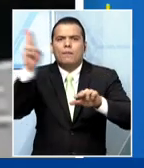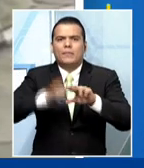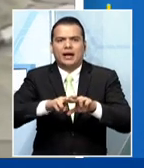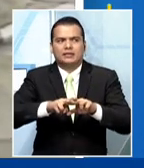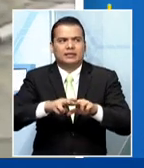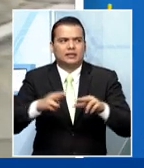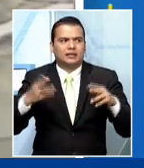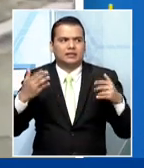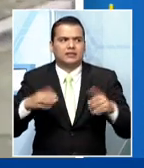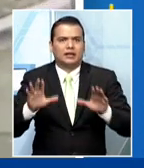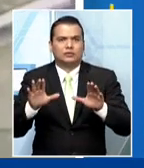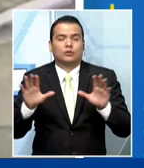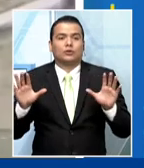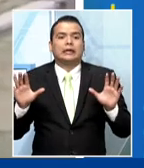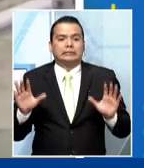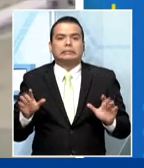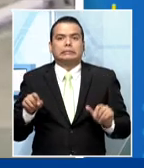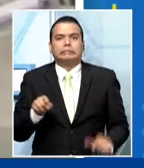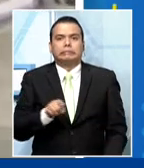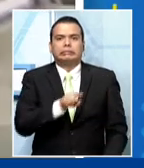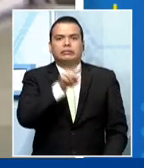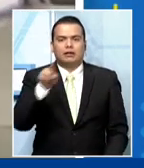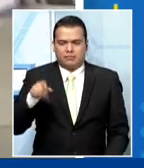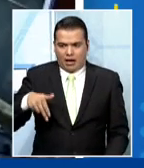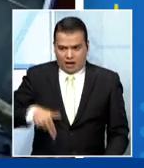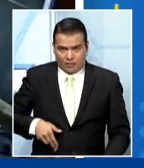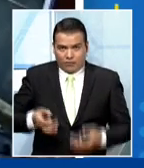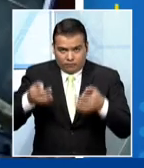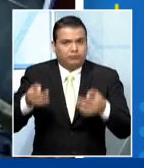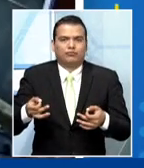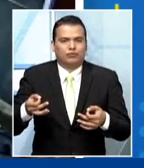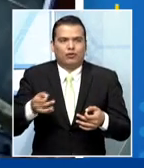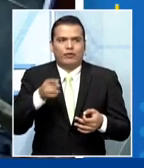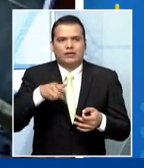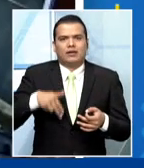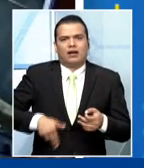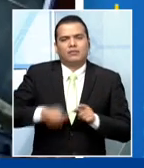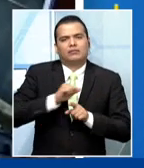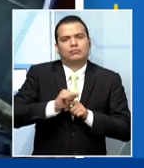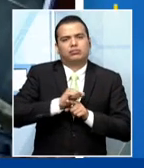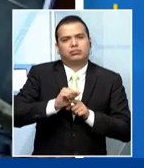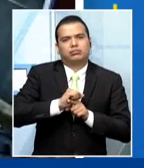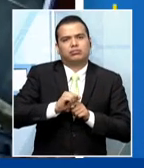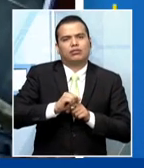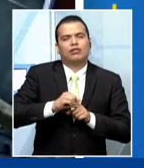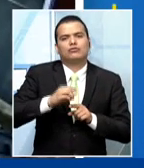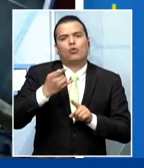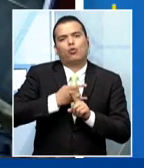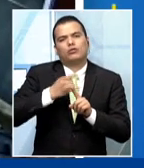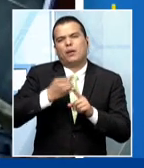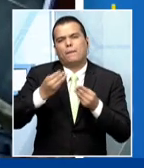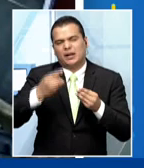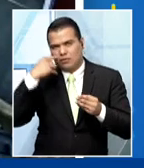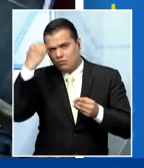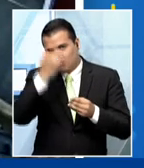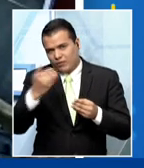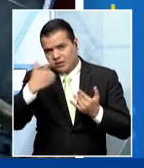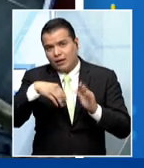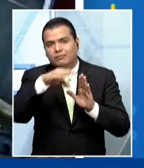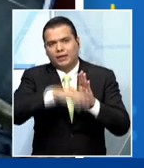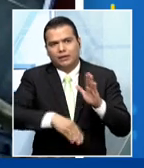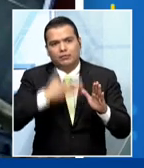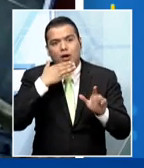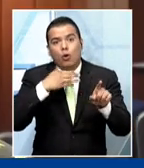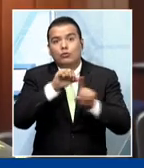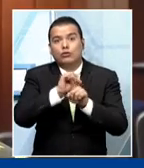traumáticas, réplicas muy similares a las armas de fuego y que se pueden comprar a bajo precio y muy fácilmente, inclusive a través de las